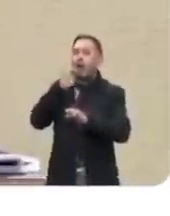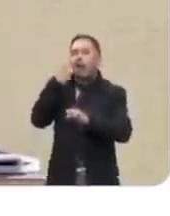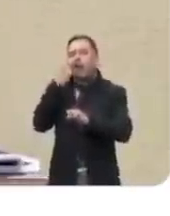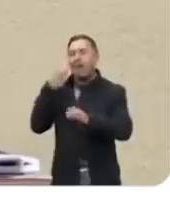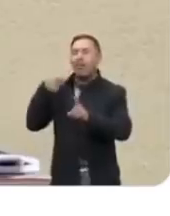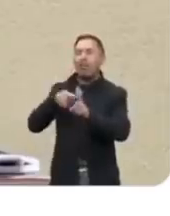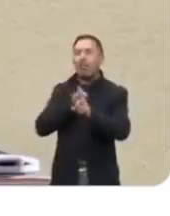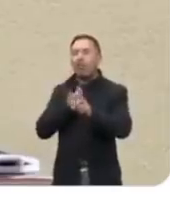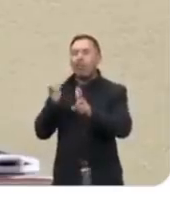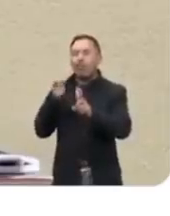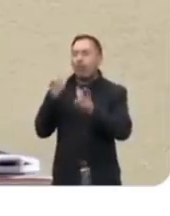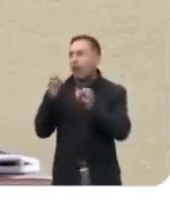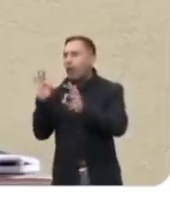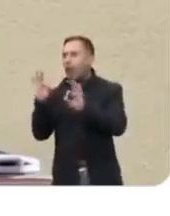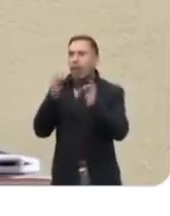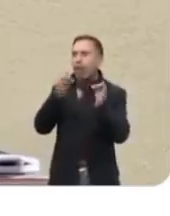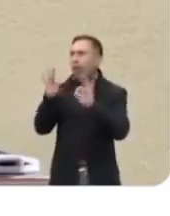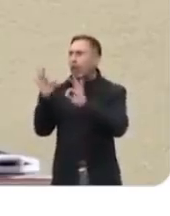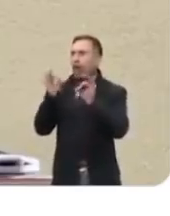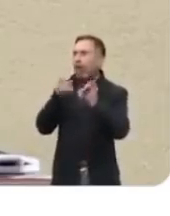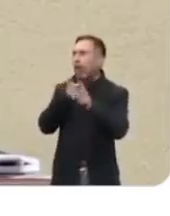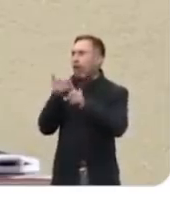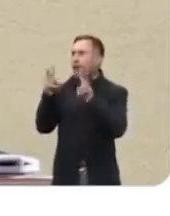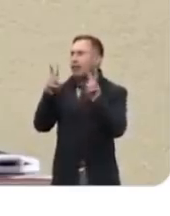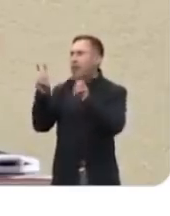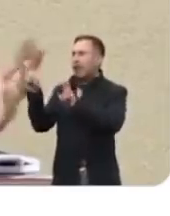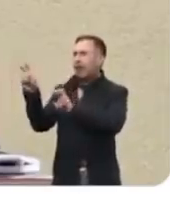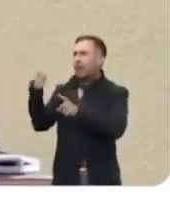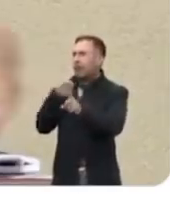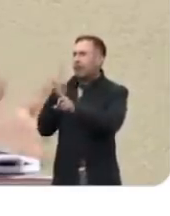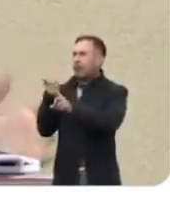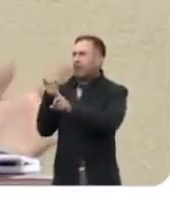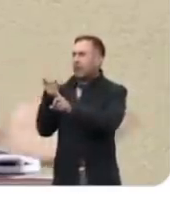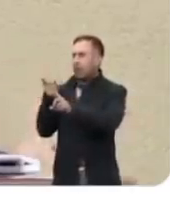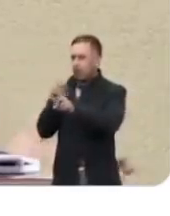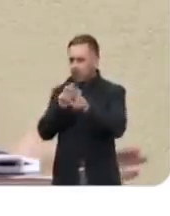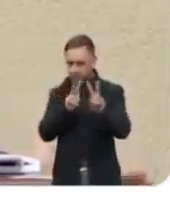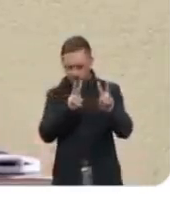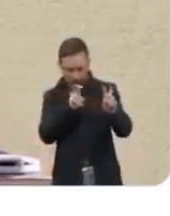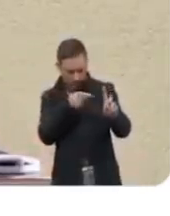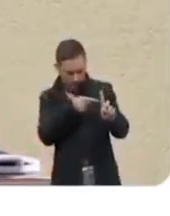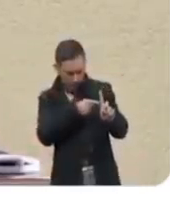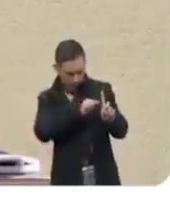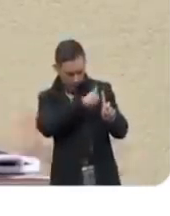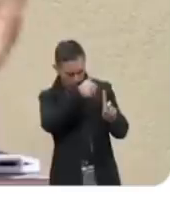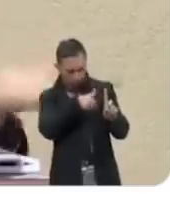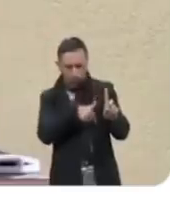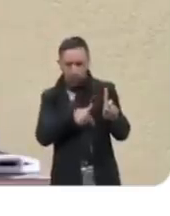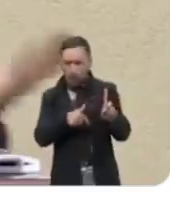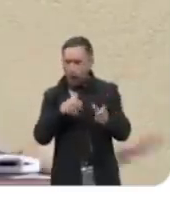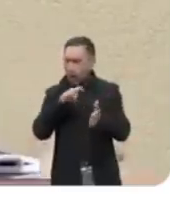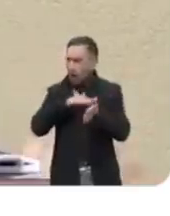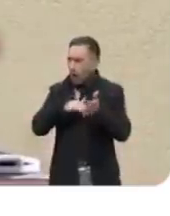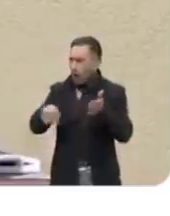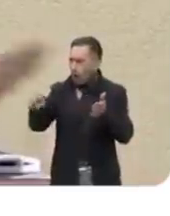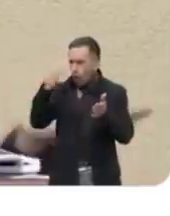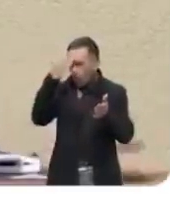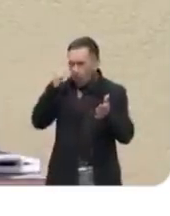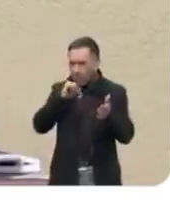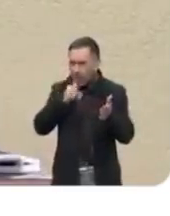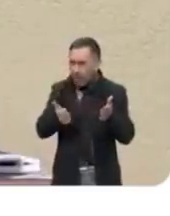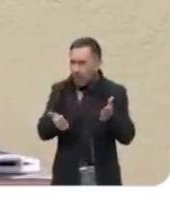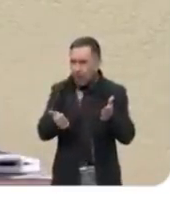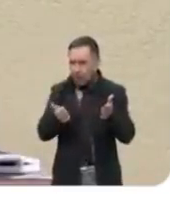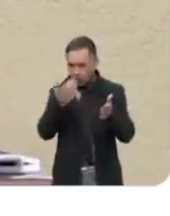o realmente se cree que el verdadero tema es el otro con lo cual se evidencia que nadie ha leído o que se ha leído muy poco o que está hablando de algo que no se conoce